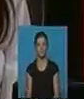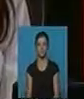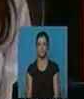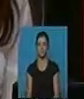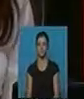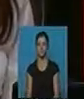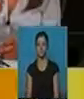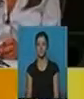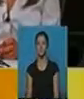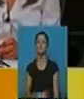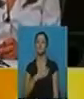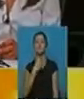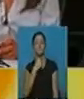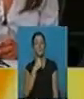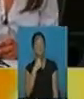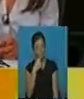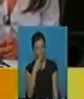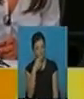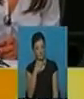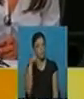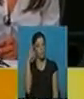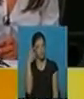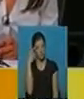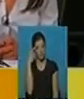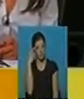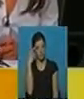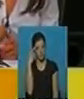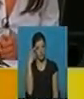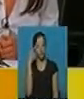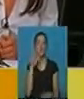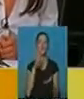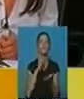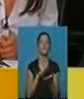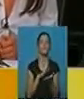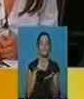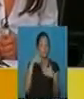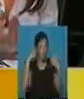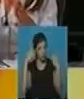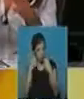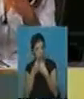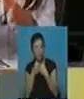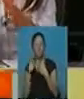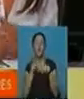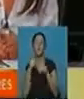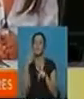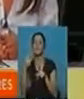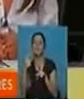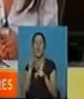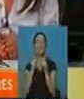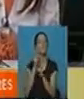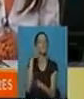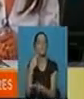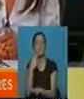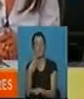estabas o no de acuerdo con esta suerte de teorías que ya circulan entre los especialistas e